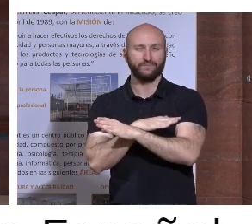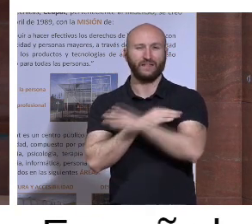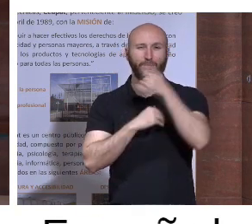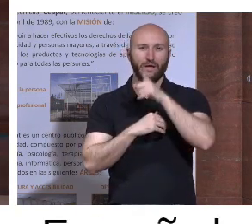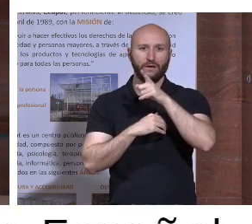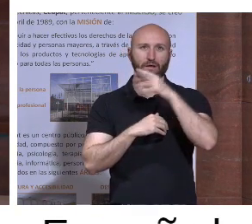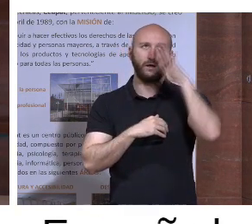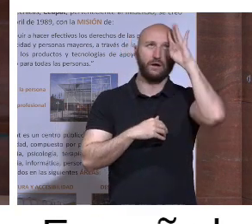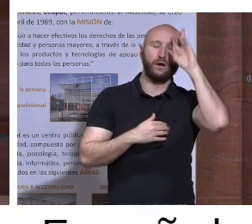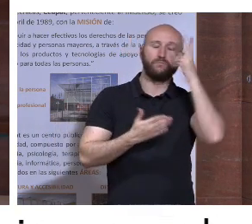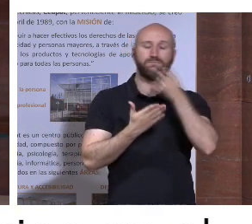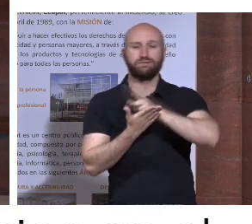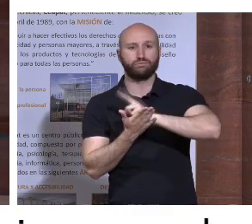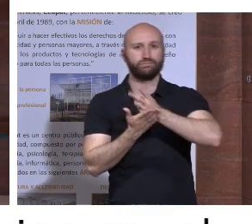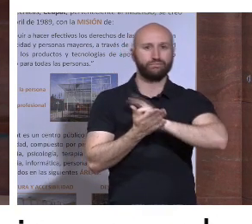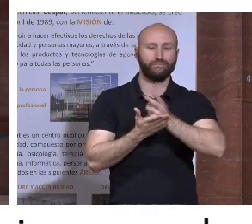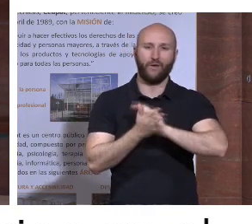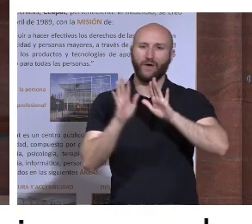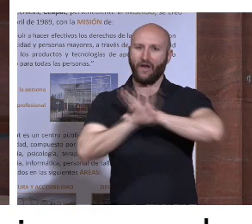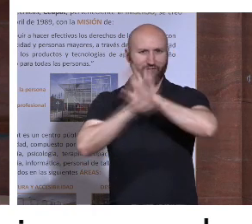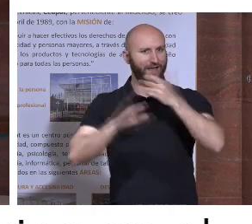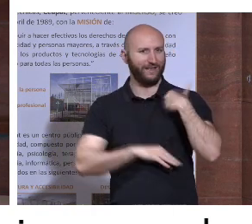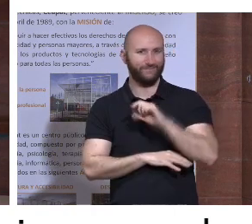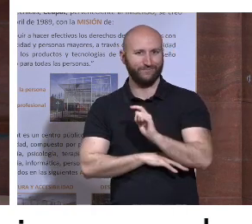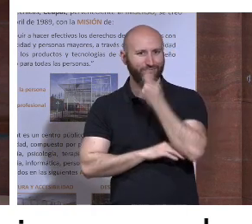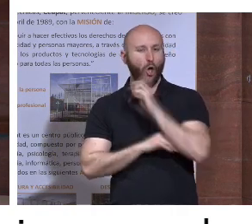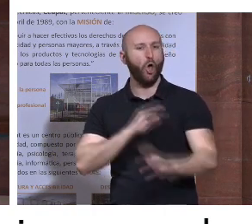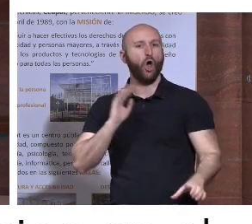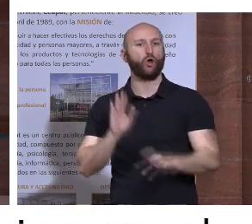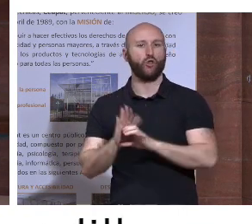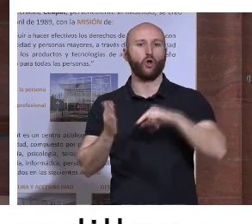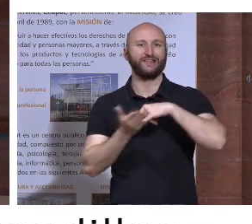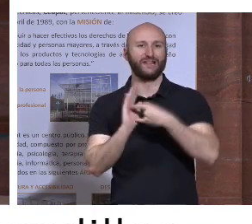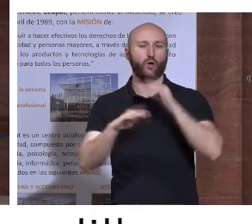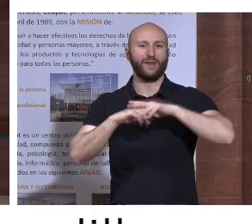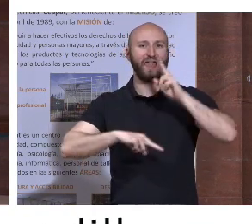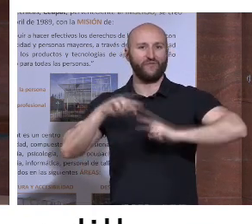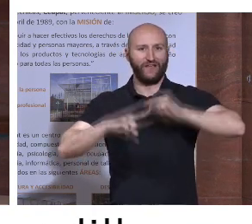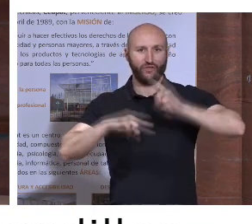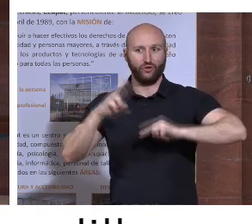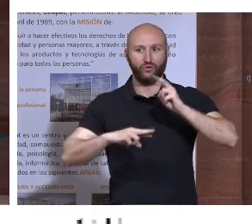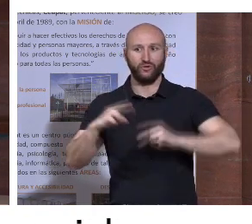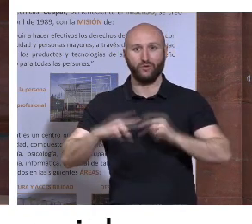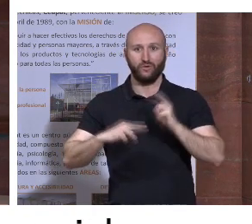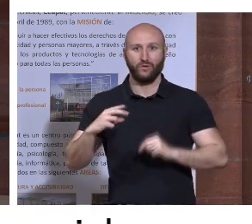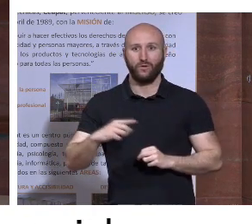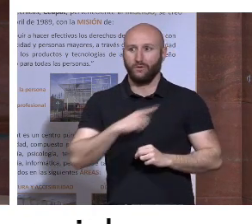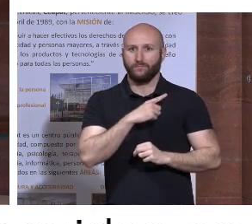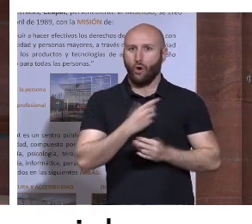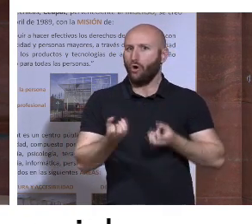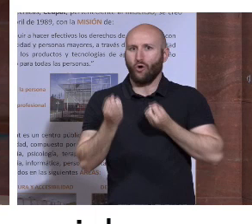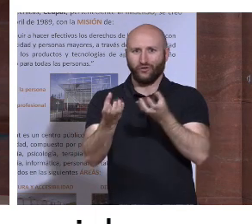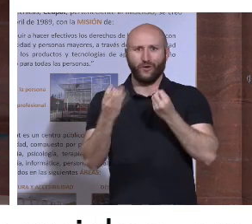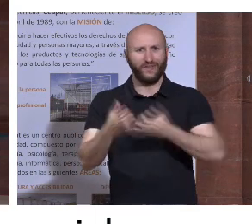pesadillas, pero al final muchas cosas conseguidas en el código técnico de la edificación. Y Nieves, no podía dejar de contar eso porque es